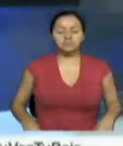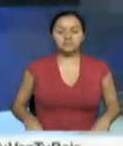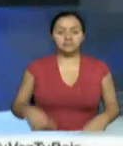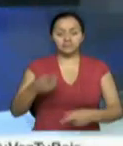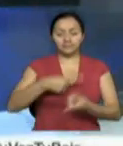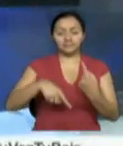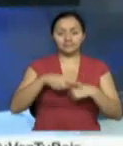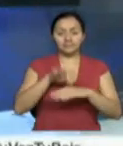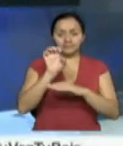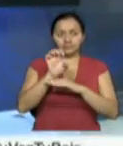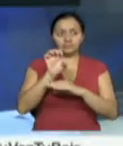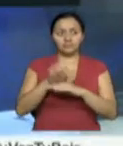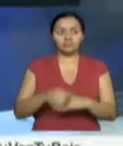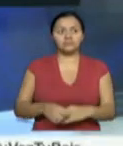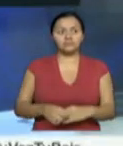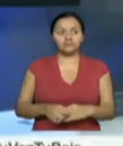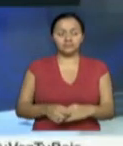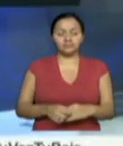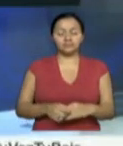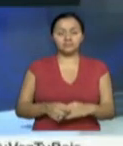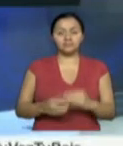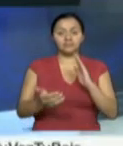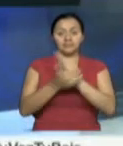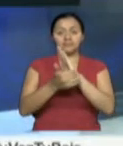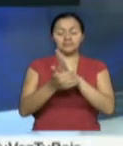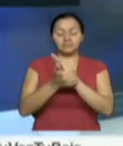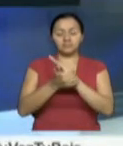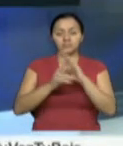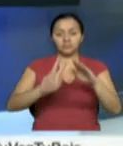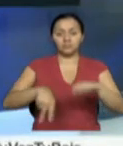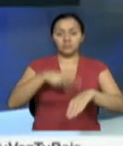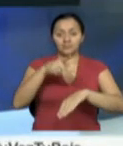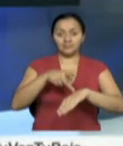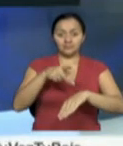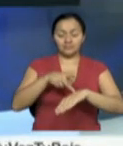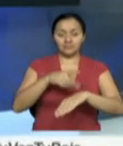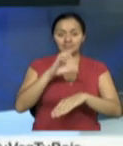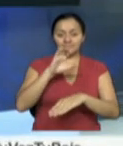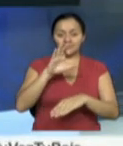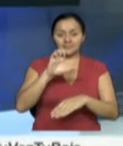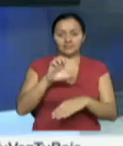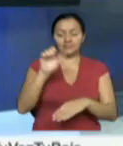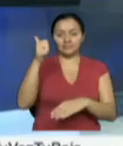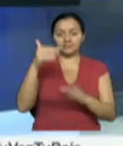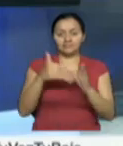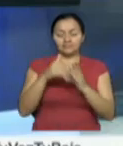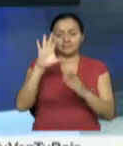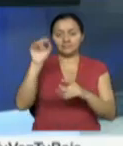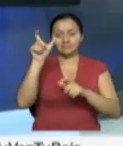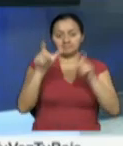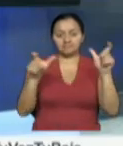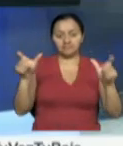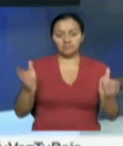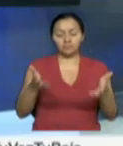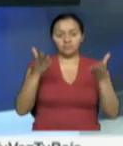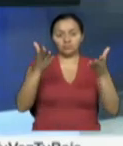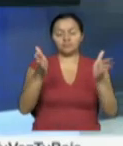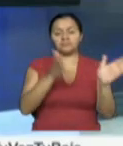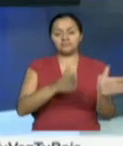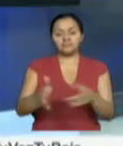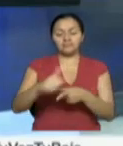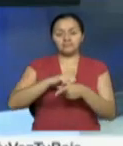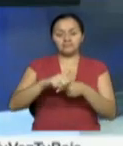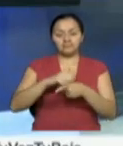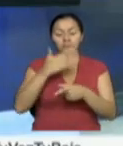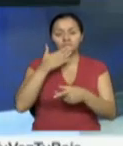Regresemos al país. El Servicio Ecuatoriano de Capacitación Profesional certificará a 10.500 personas dentro de un programa piloto diseñado